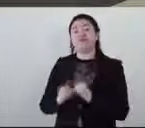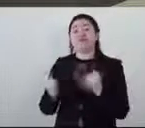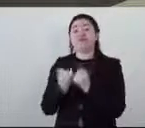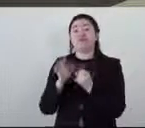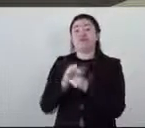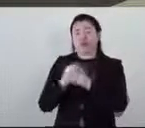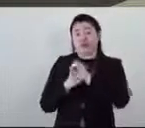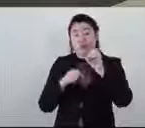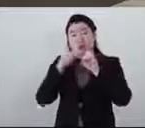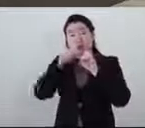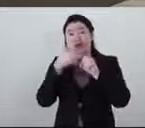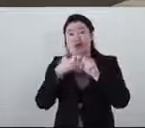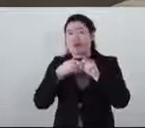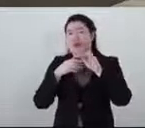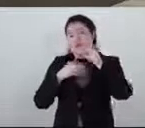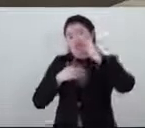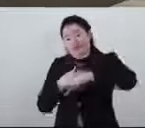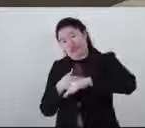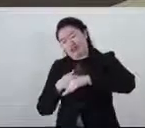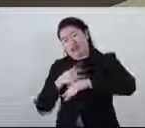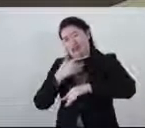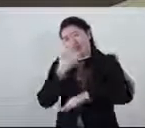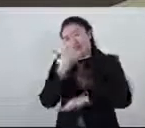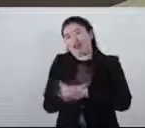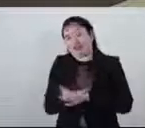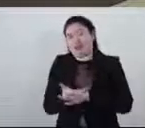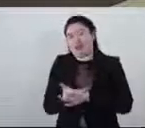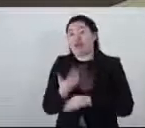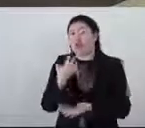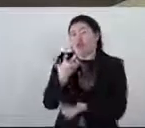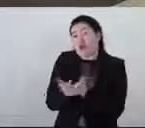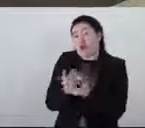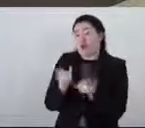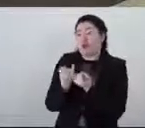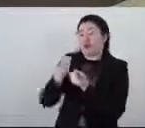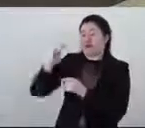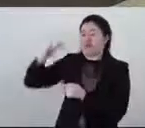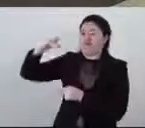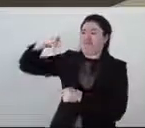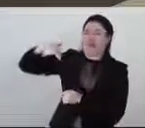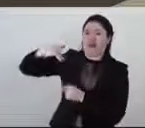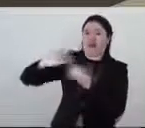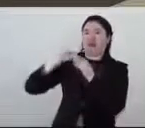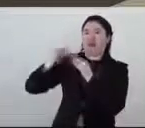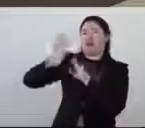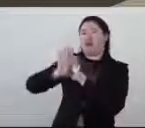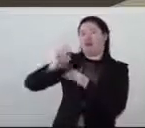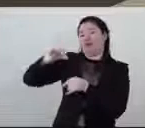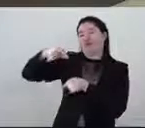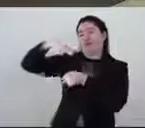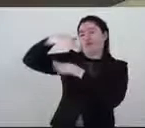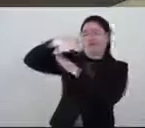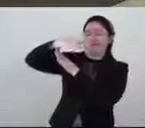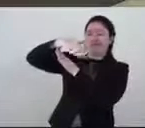la sección oeste tendida en el suelo y la sección este parcialmente apoyada con un extremo en la parte superior de la columna soporte 12 y el